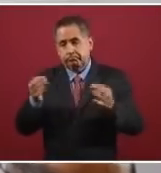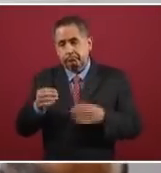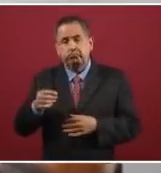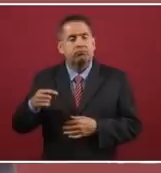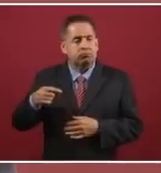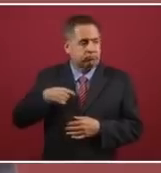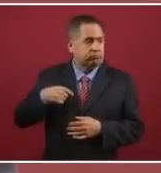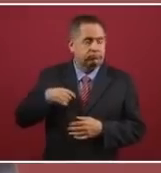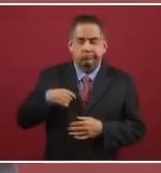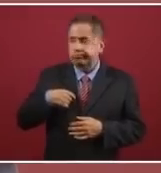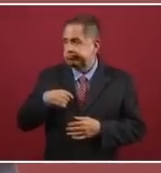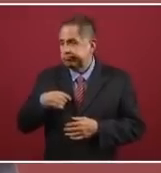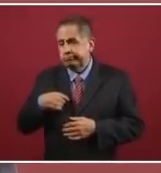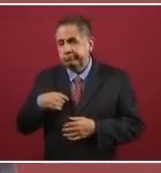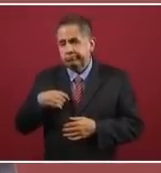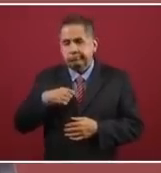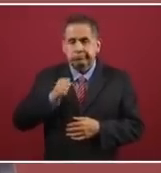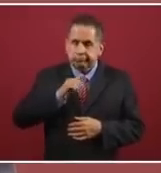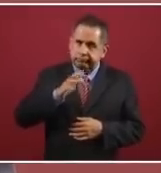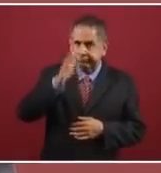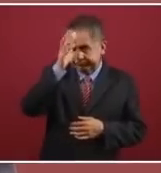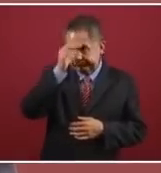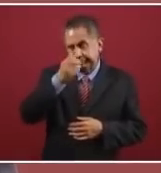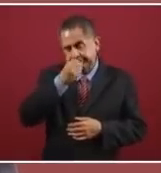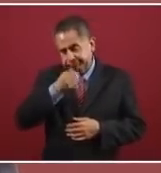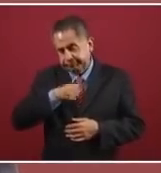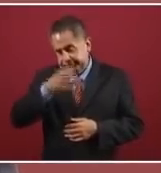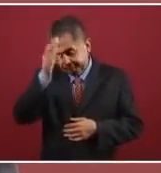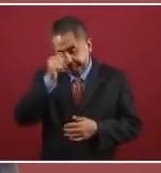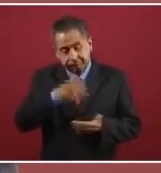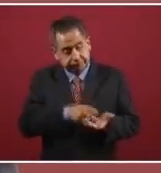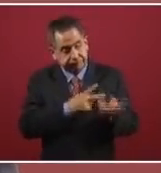favor del regreso de Porfirio.